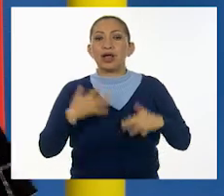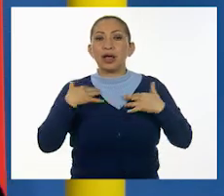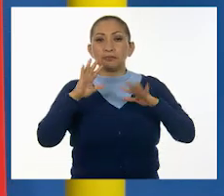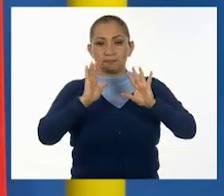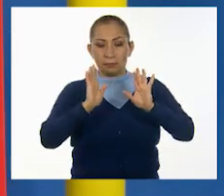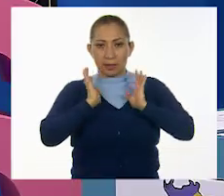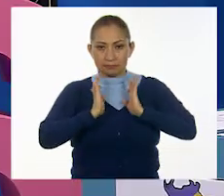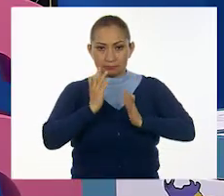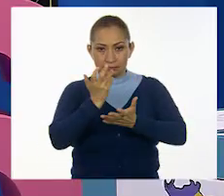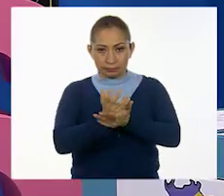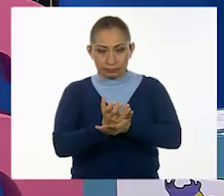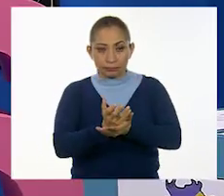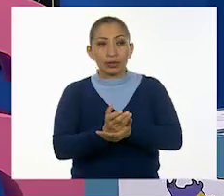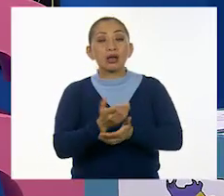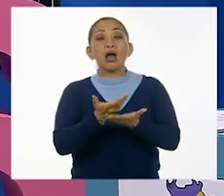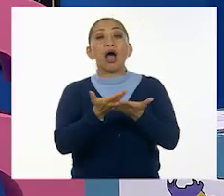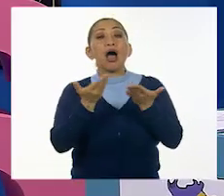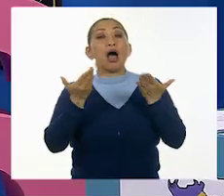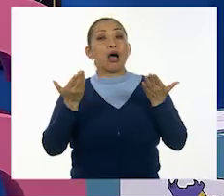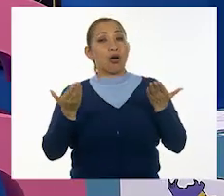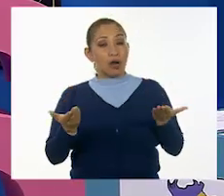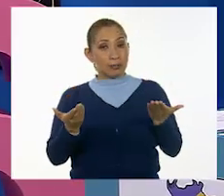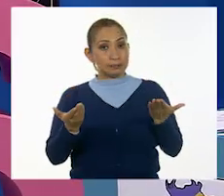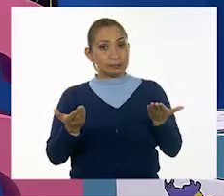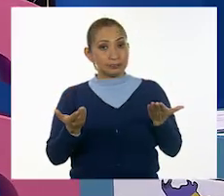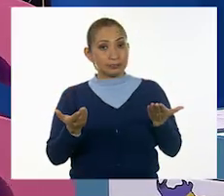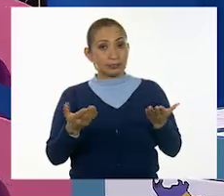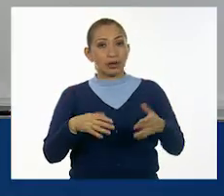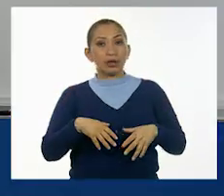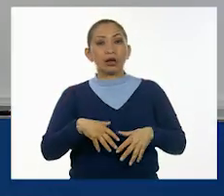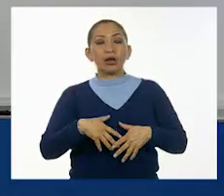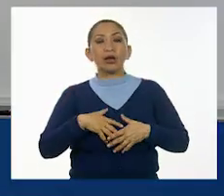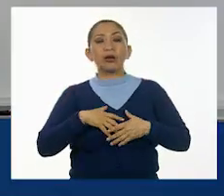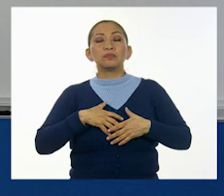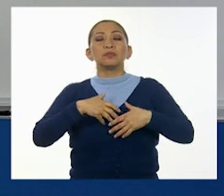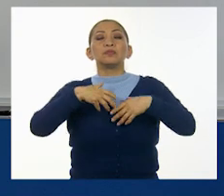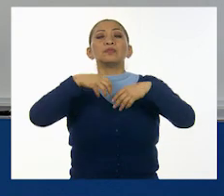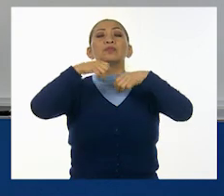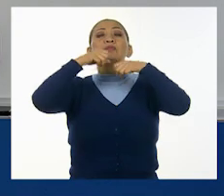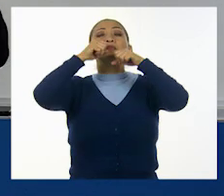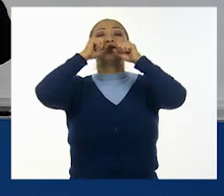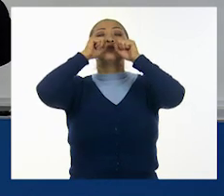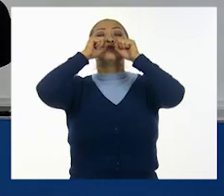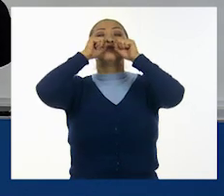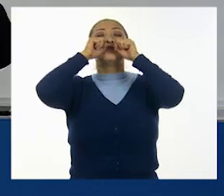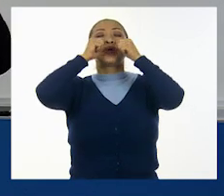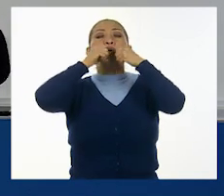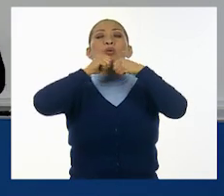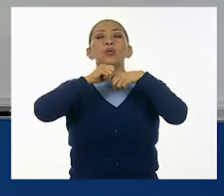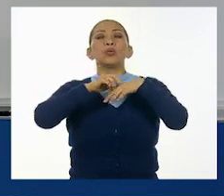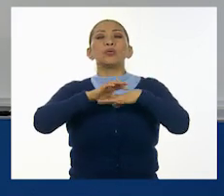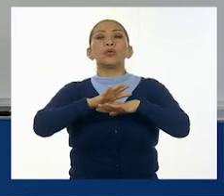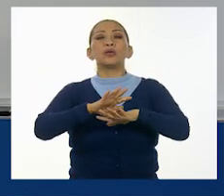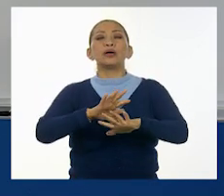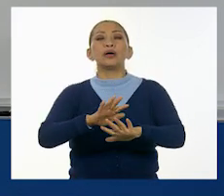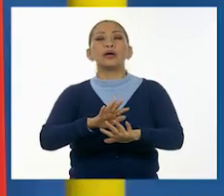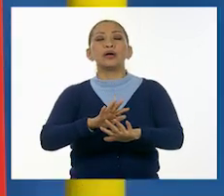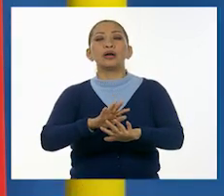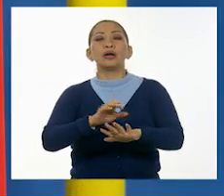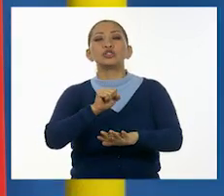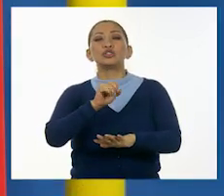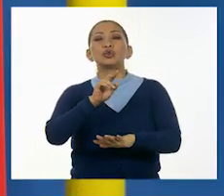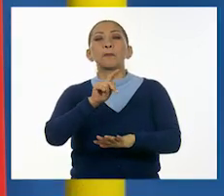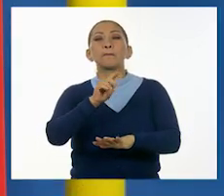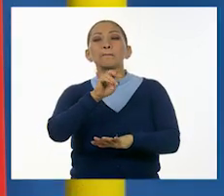Nos detenemos. Y lo primero que vamos a hacer es suspirar. Inhalamos, suspiramos, con la